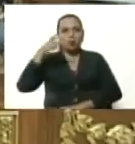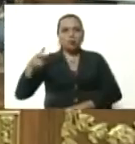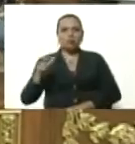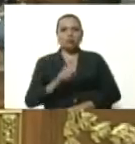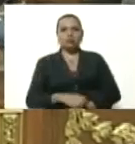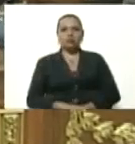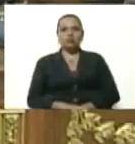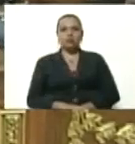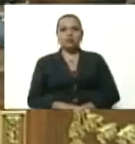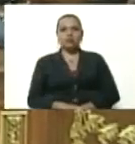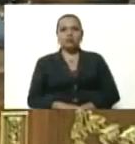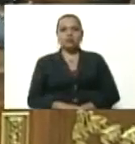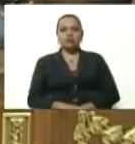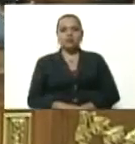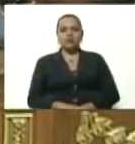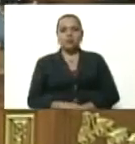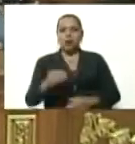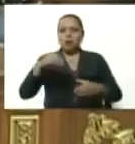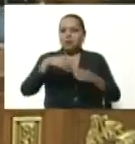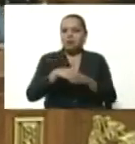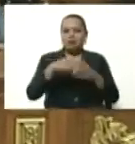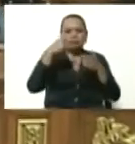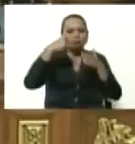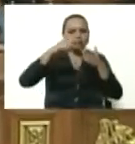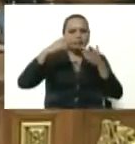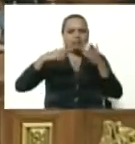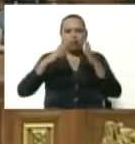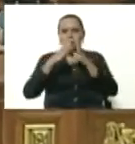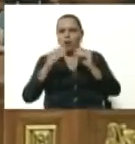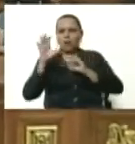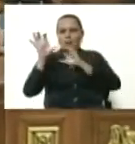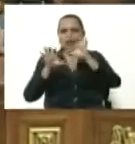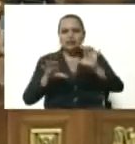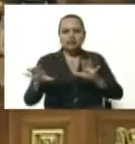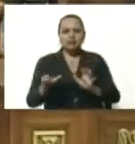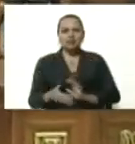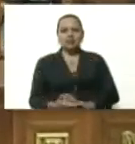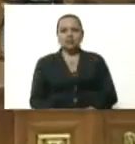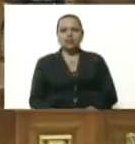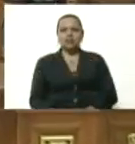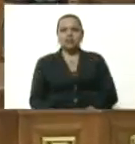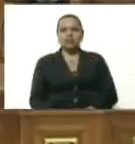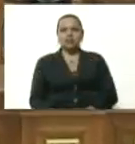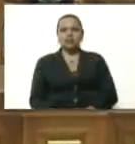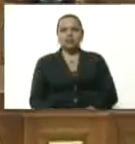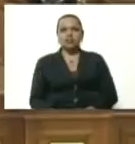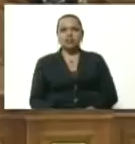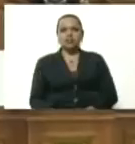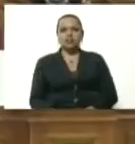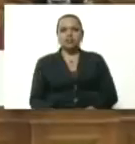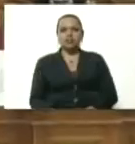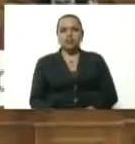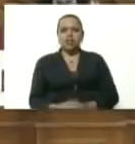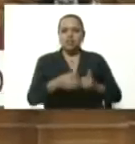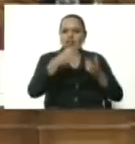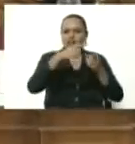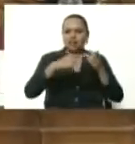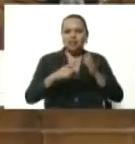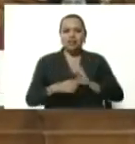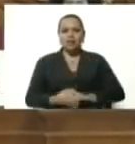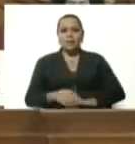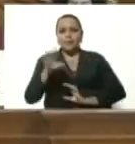para invadir a Irak, a Libia, a los ataques a Siria, a Afganistán, a